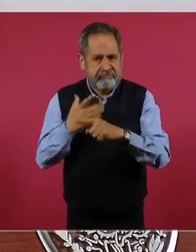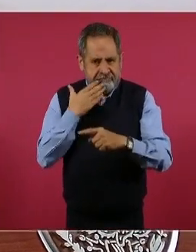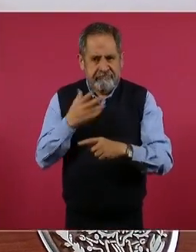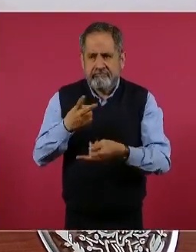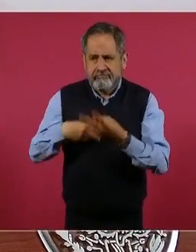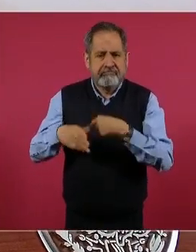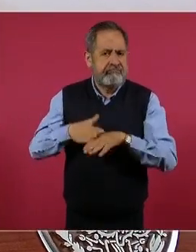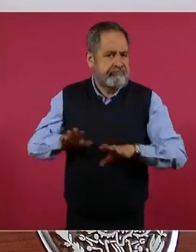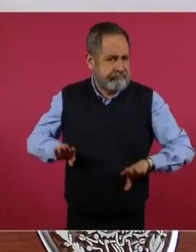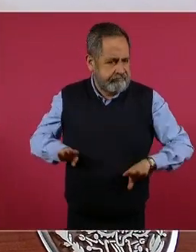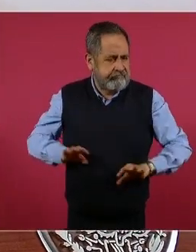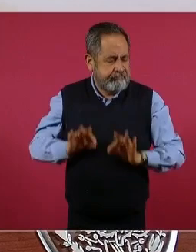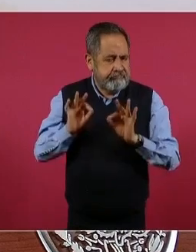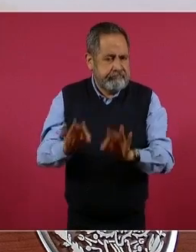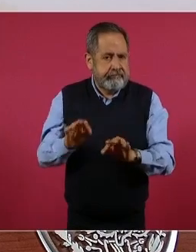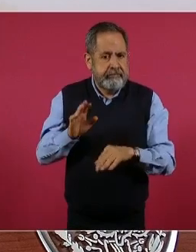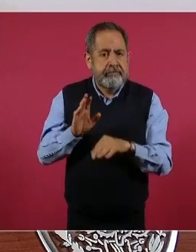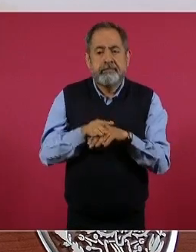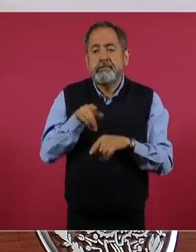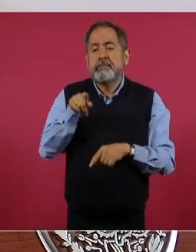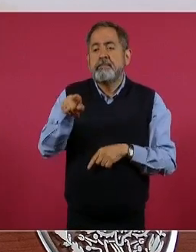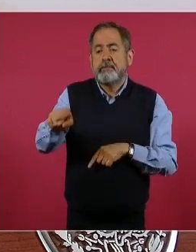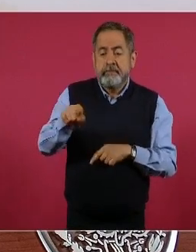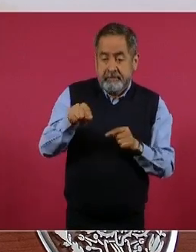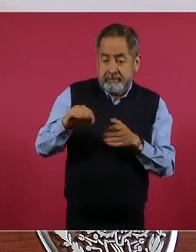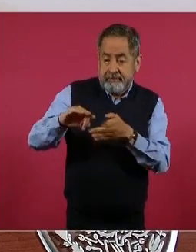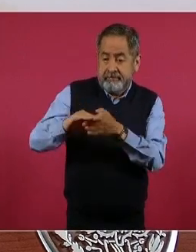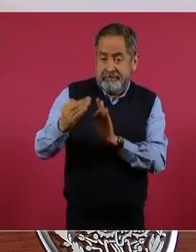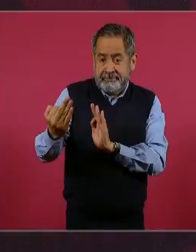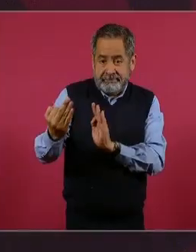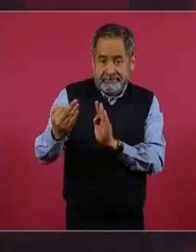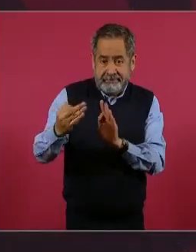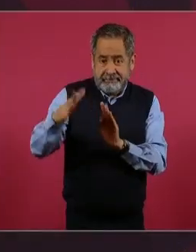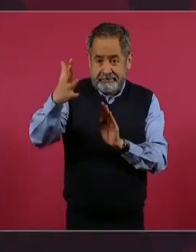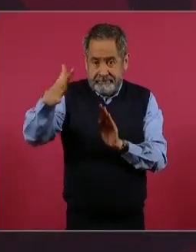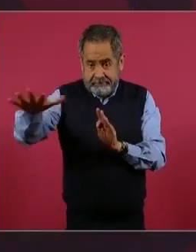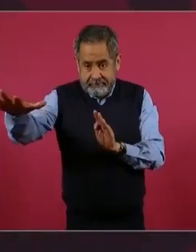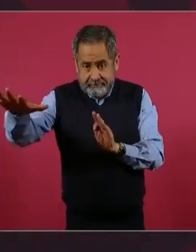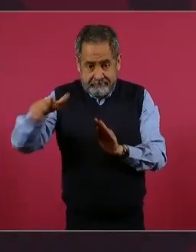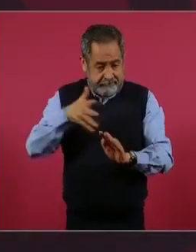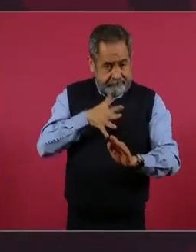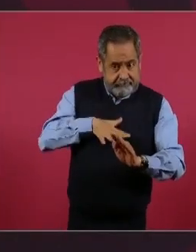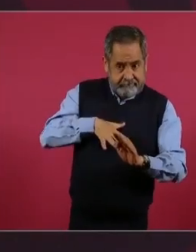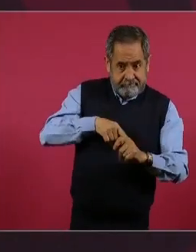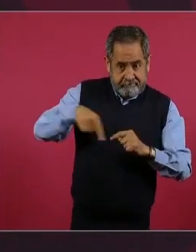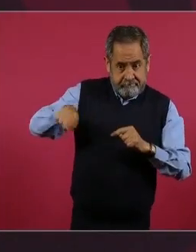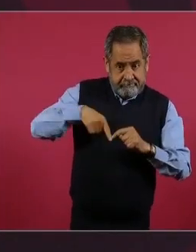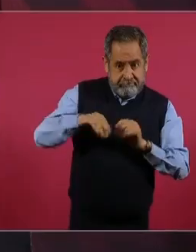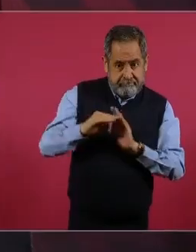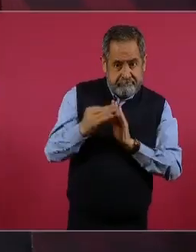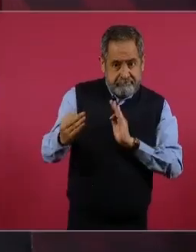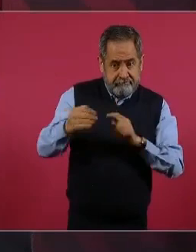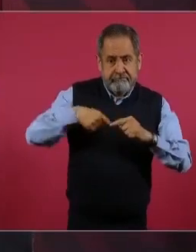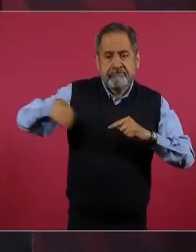mucho, mucho, mucho futuro por los polos de desarrollo. Y una cosa que es